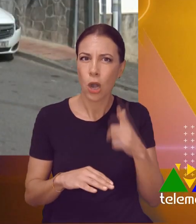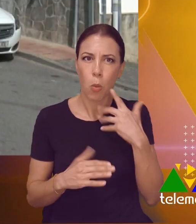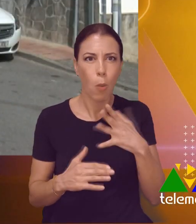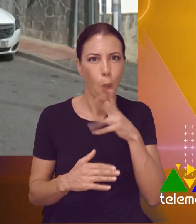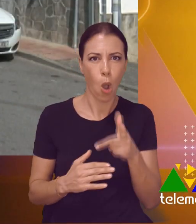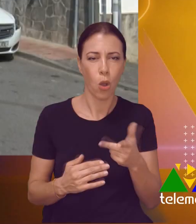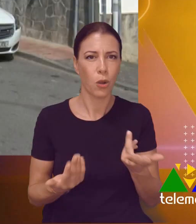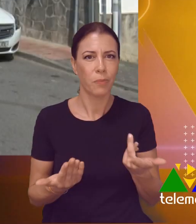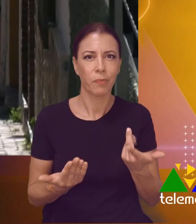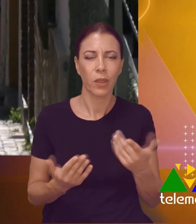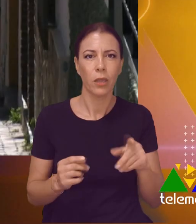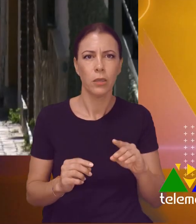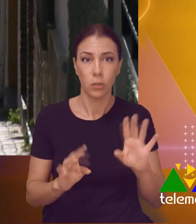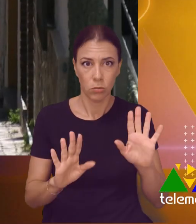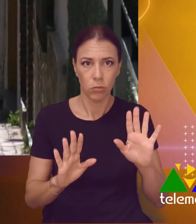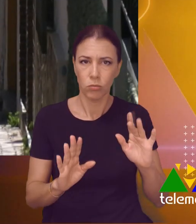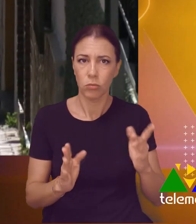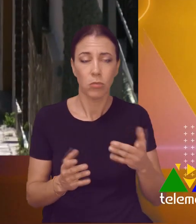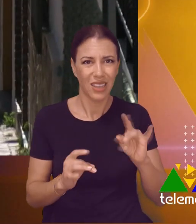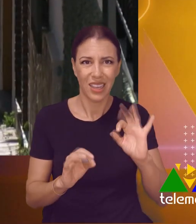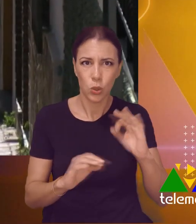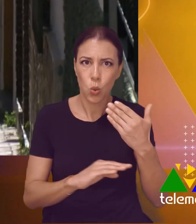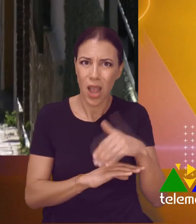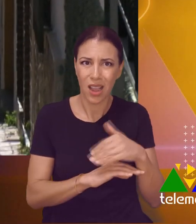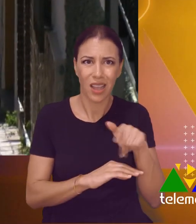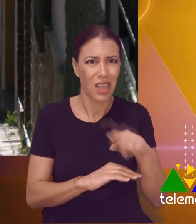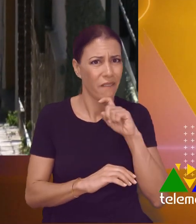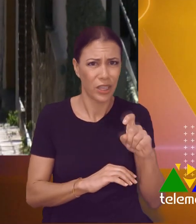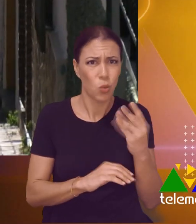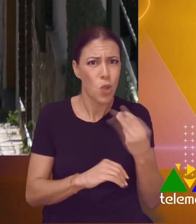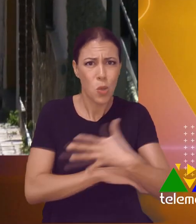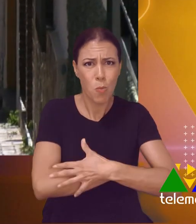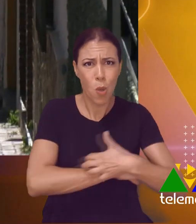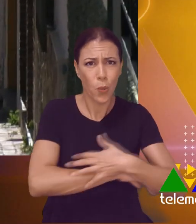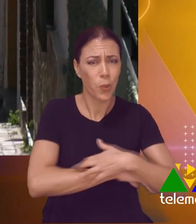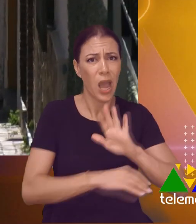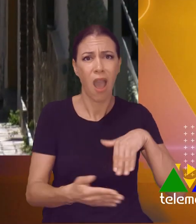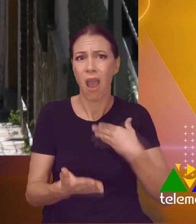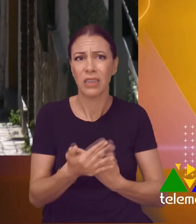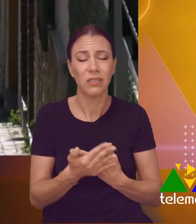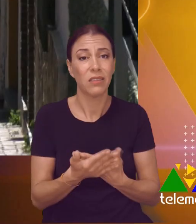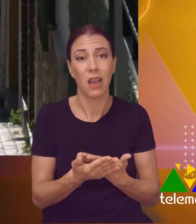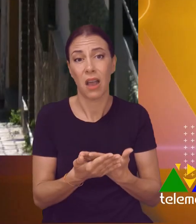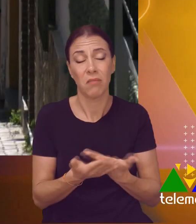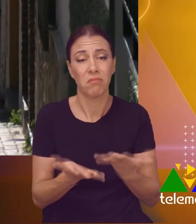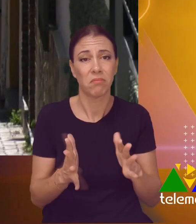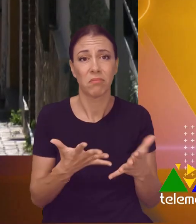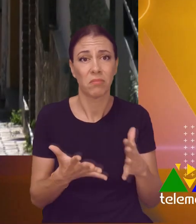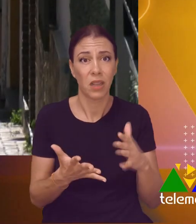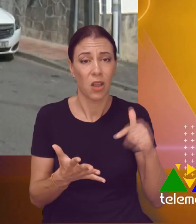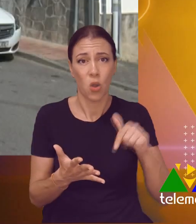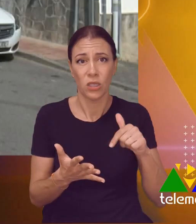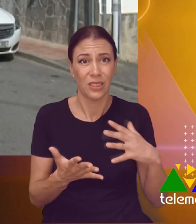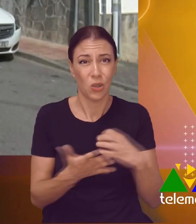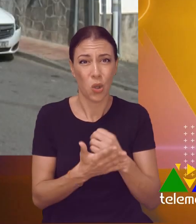era una zona muy humilde, muy pobre, llegaba hasta la mitad de lo que es hoy, el resto era todo descampado